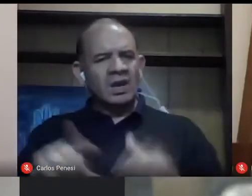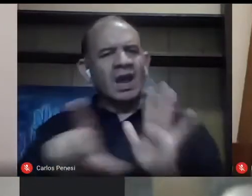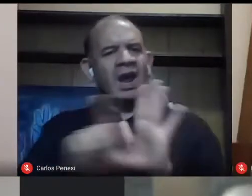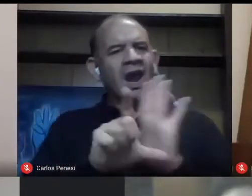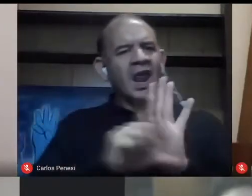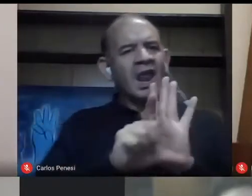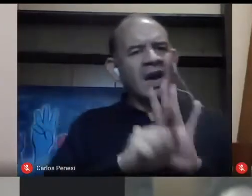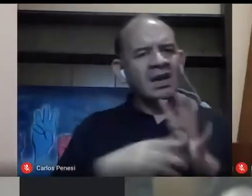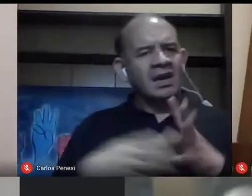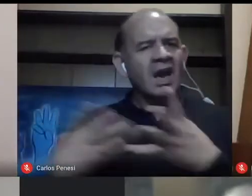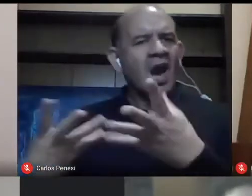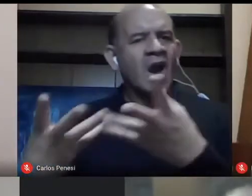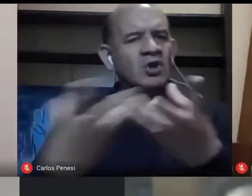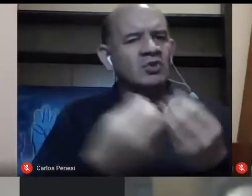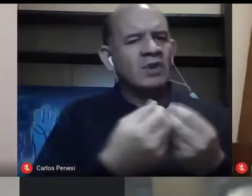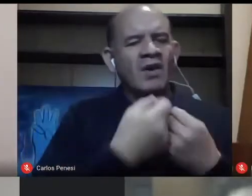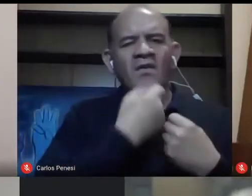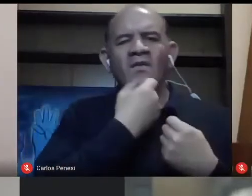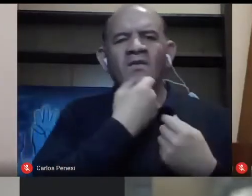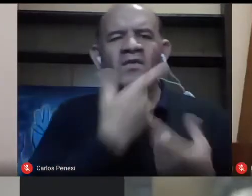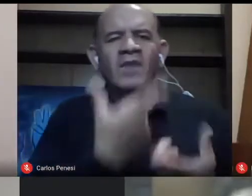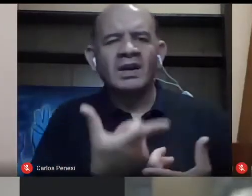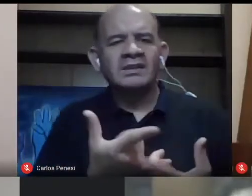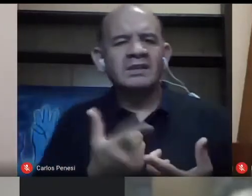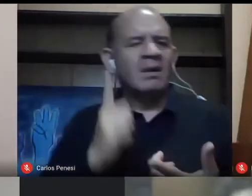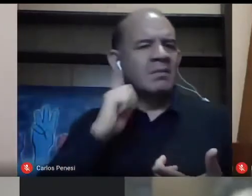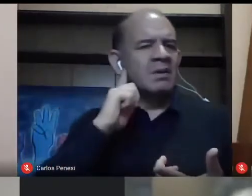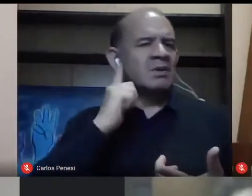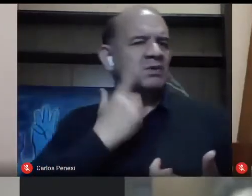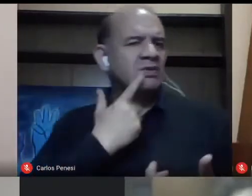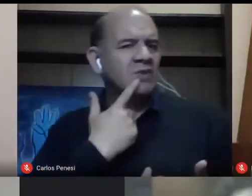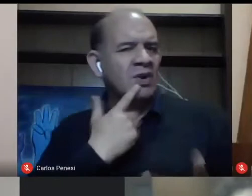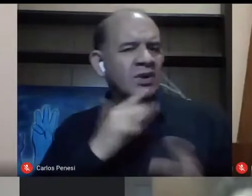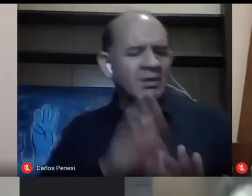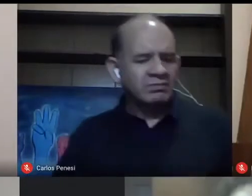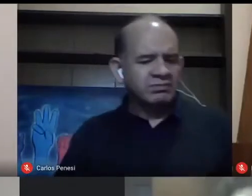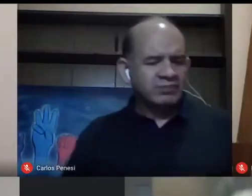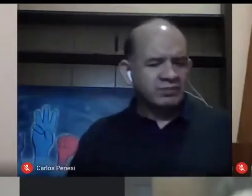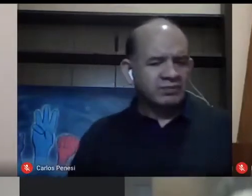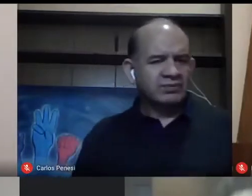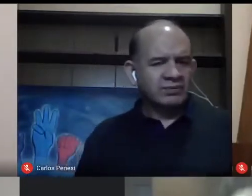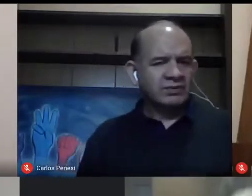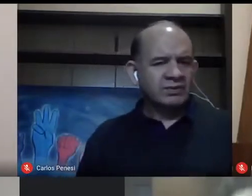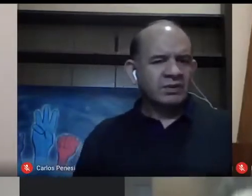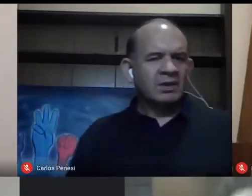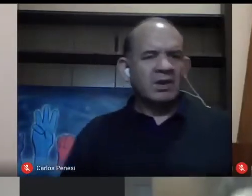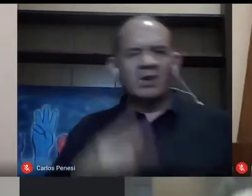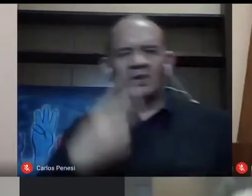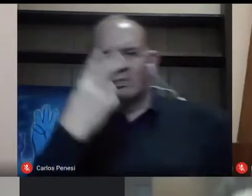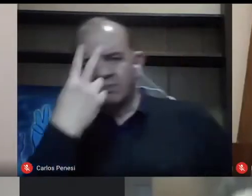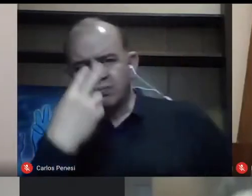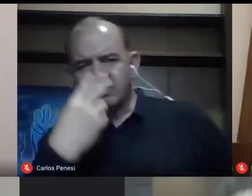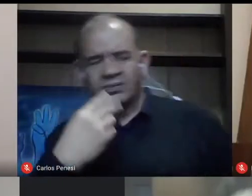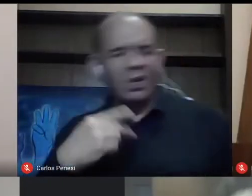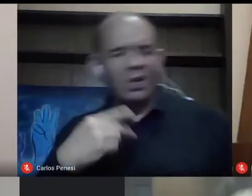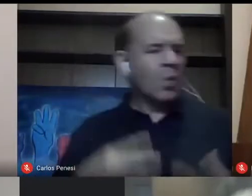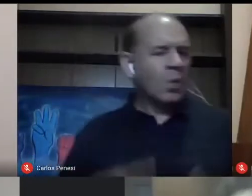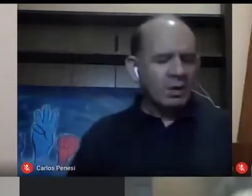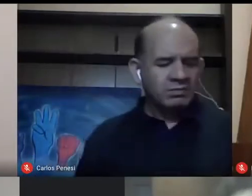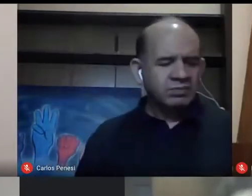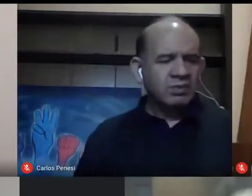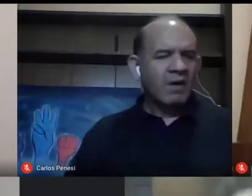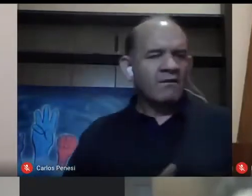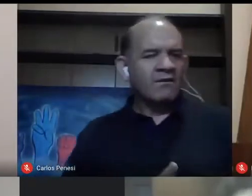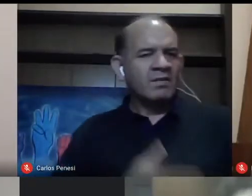donde facilitan fundamentalmente a los niños sordos y sordas en la primera infancia